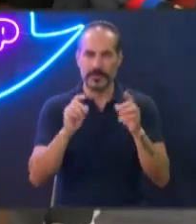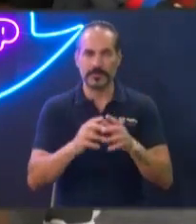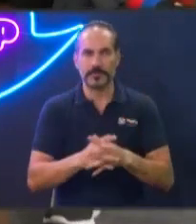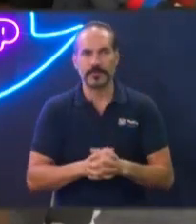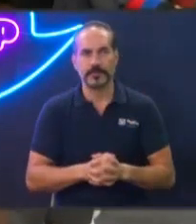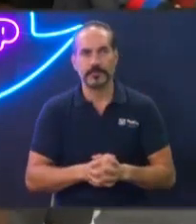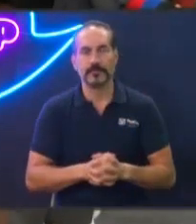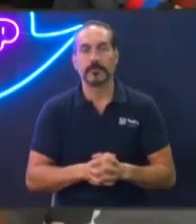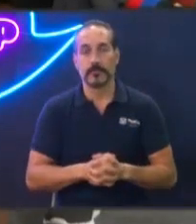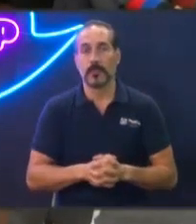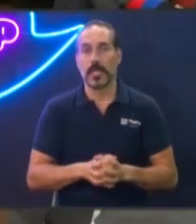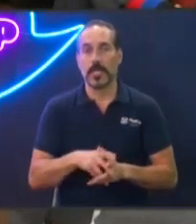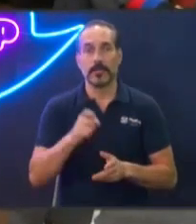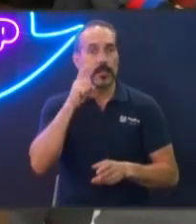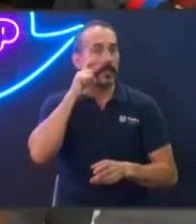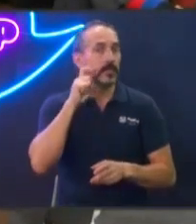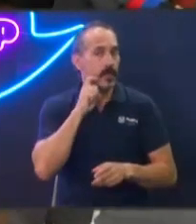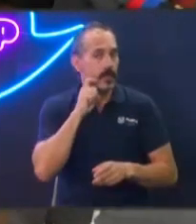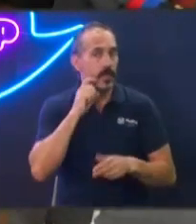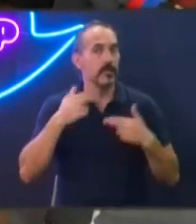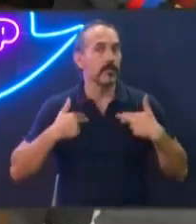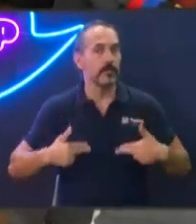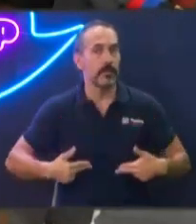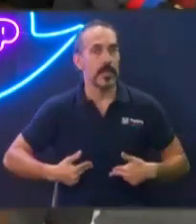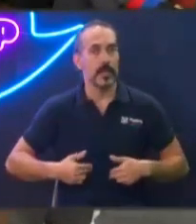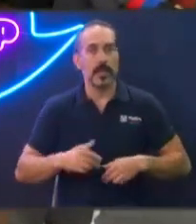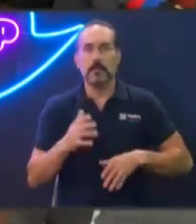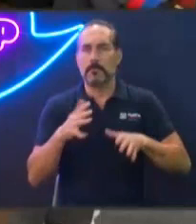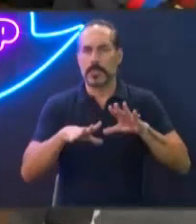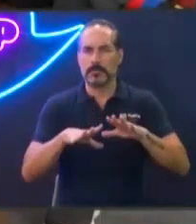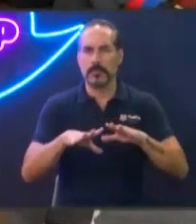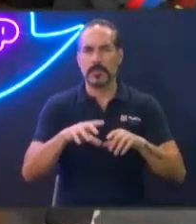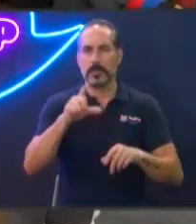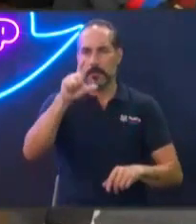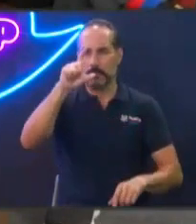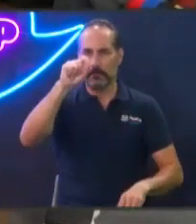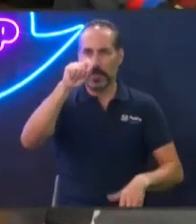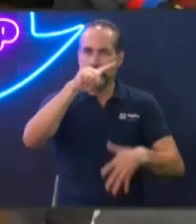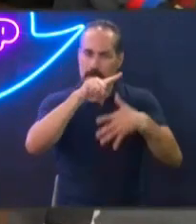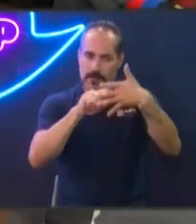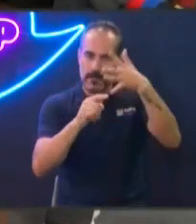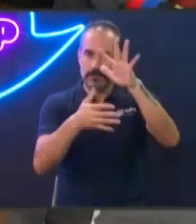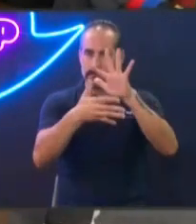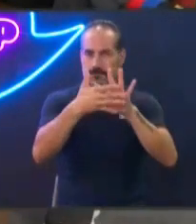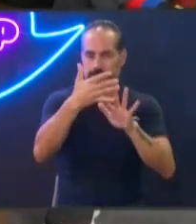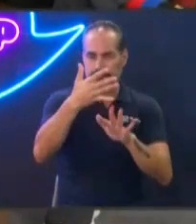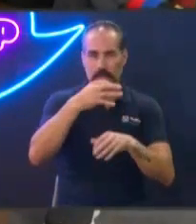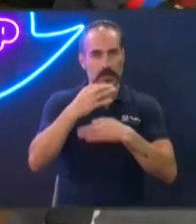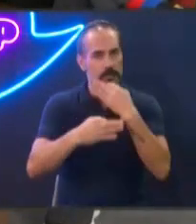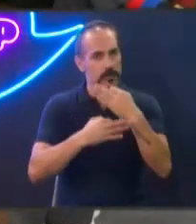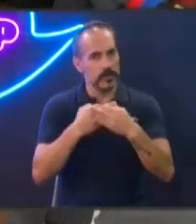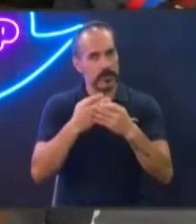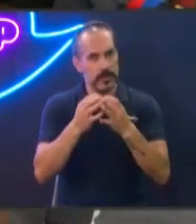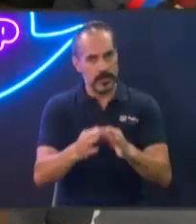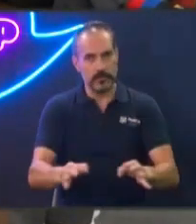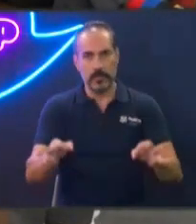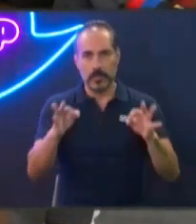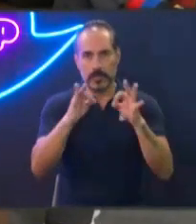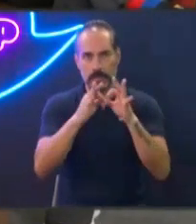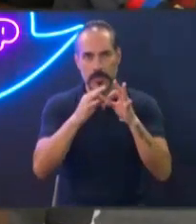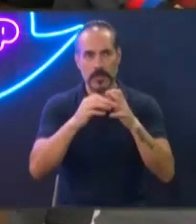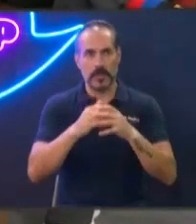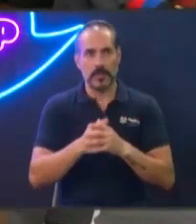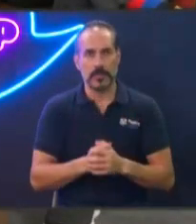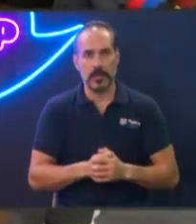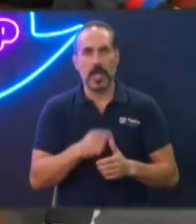humana que se van a tocar aproximadamente 20 módulos desde anatomía y fisiología hasta pasando por por por género por infecciones